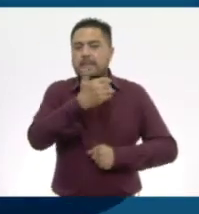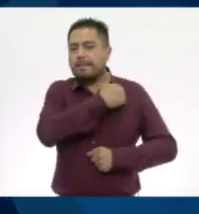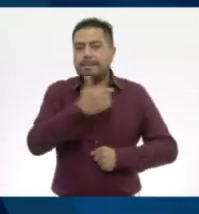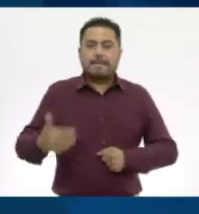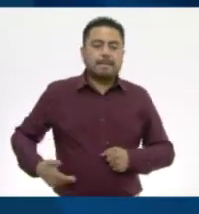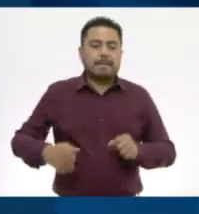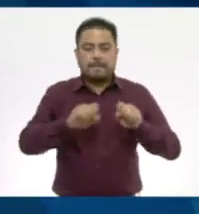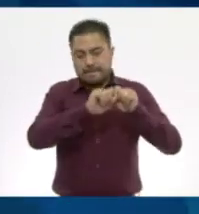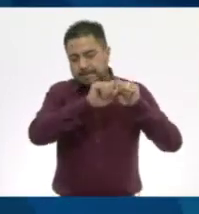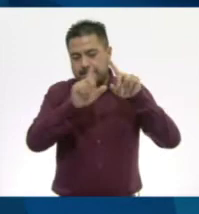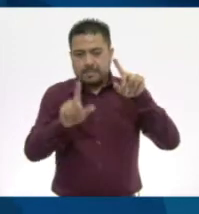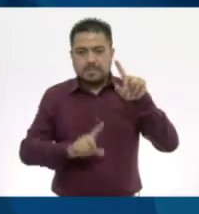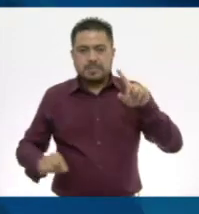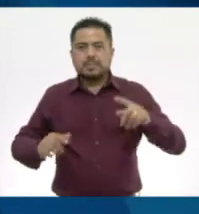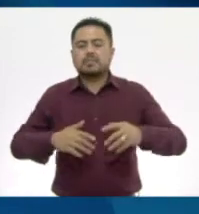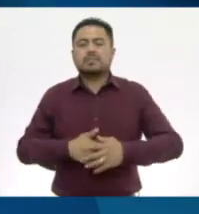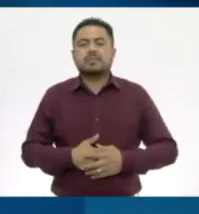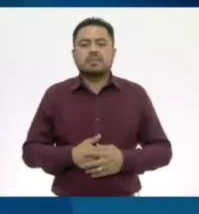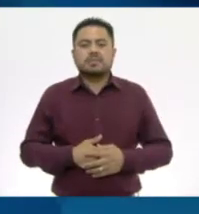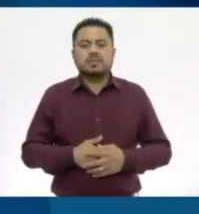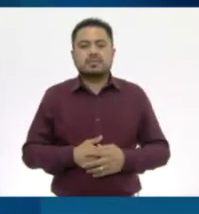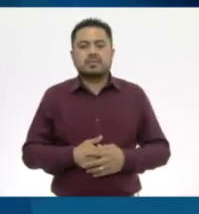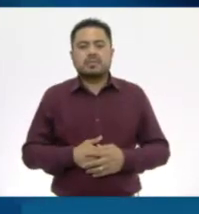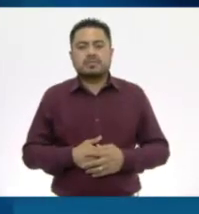de la República.